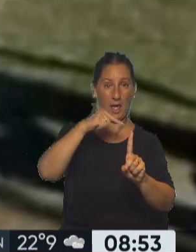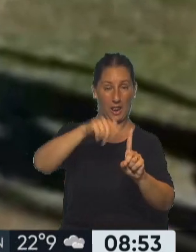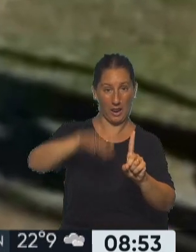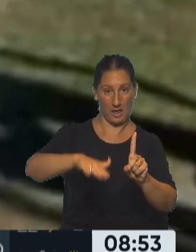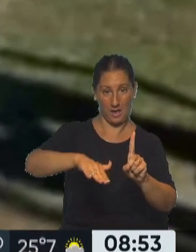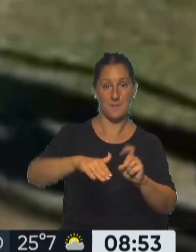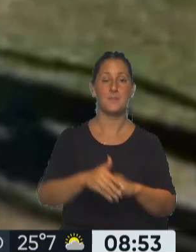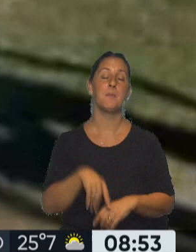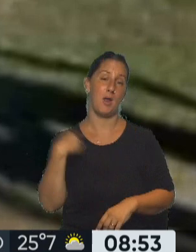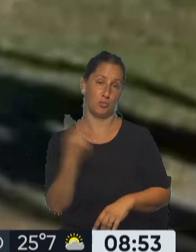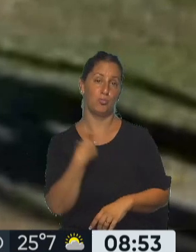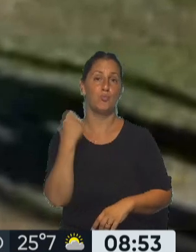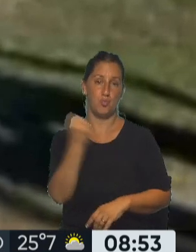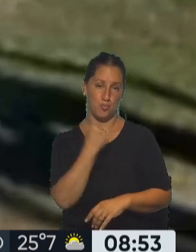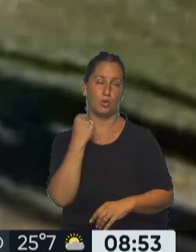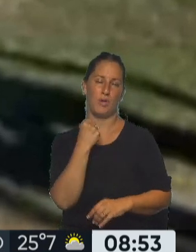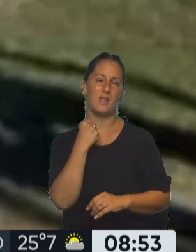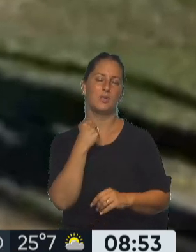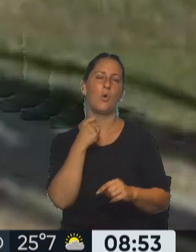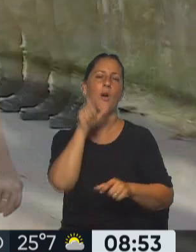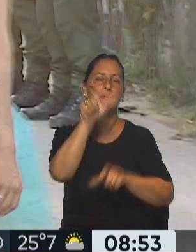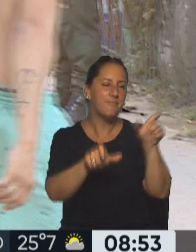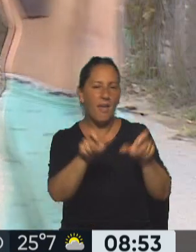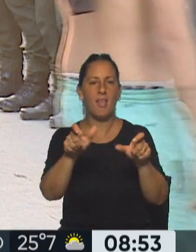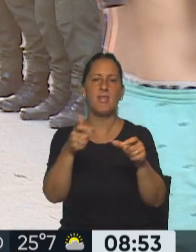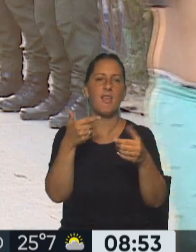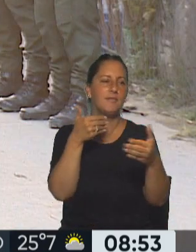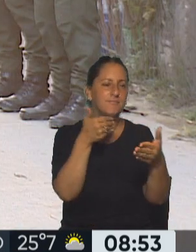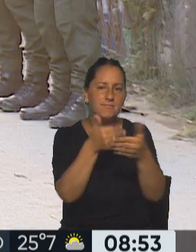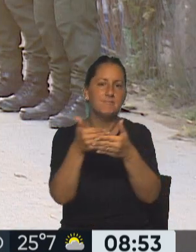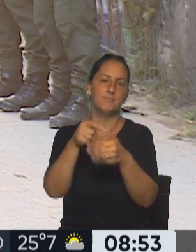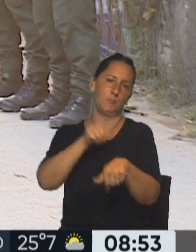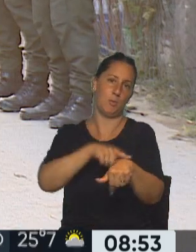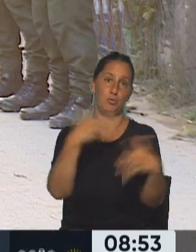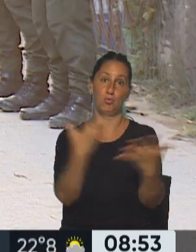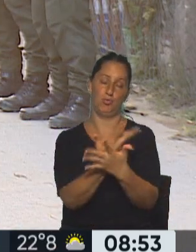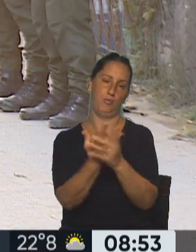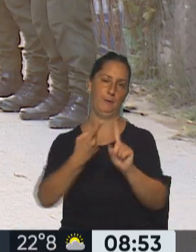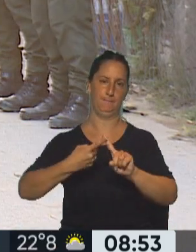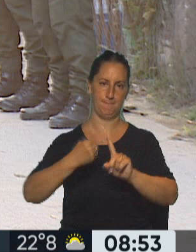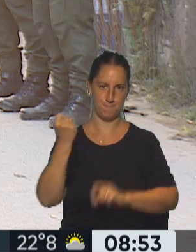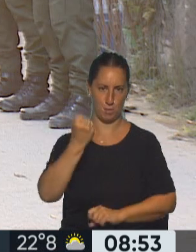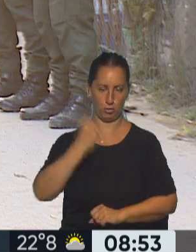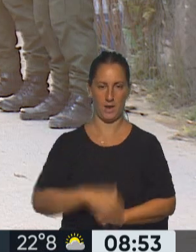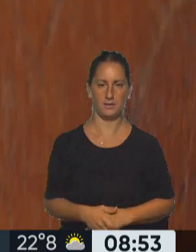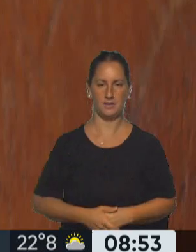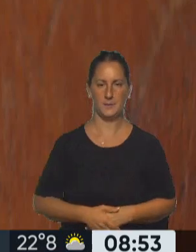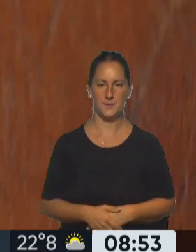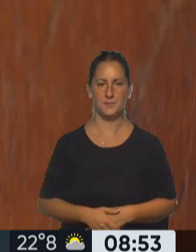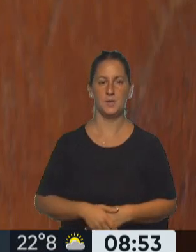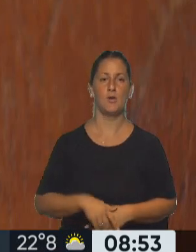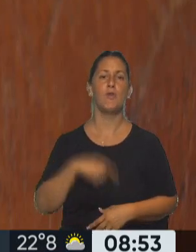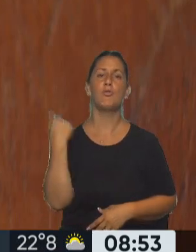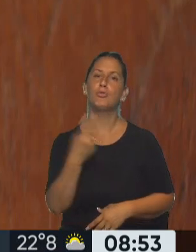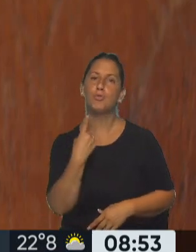para nosotros es muy importante estar muy cercanos a quienes están sufriendo en este momento. Nosotros tenemos que estar conteste